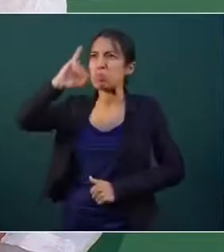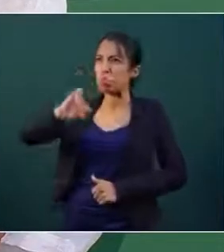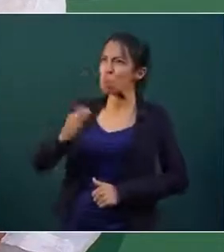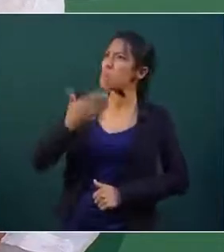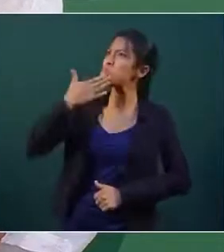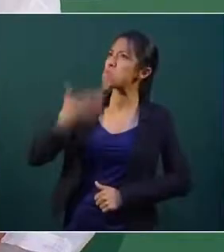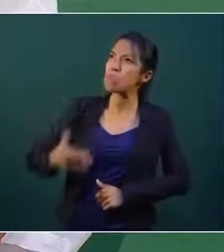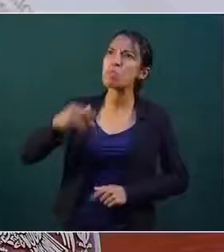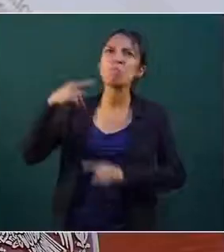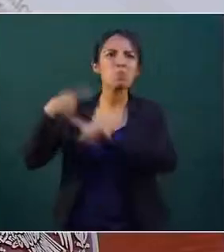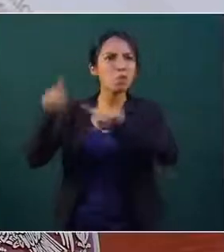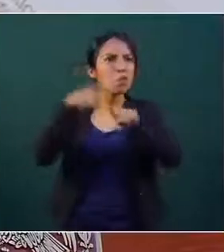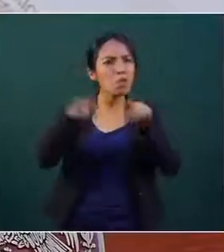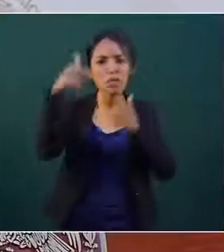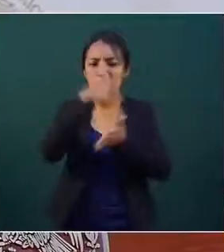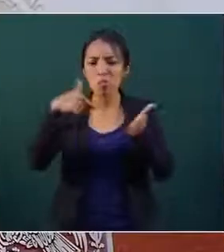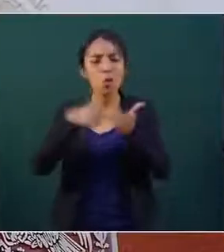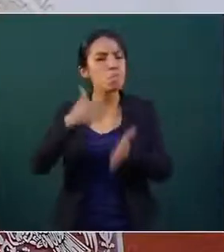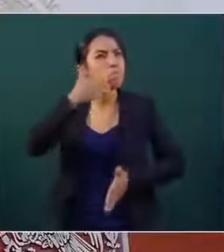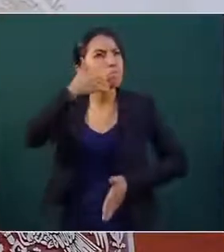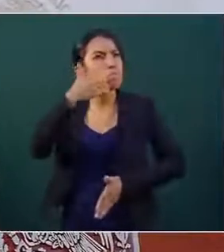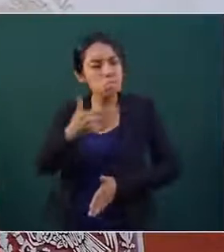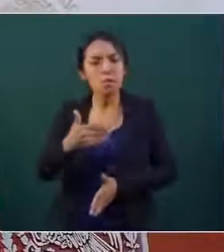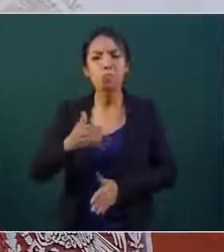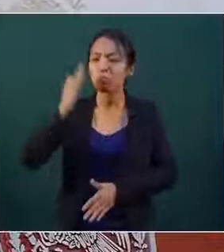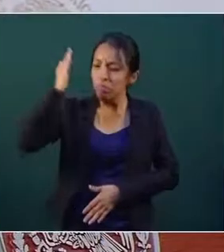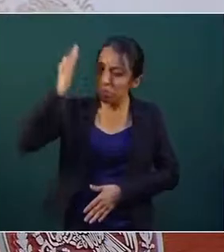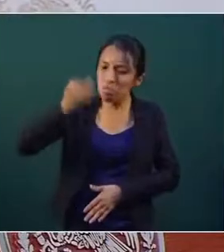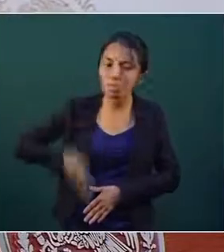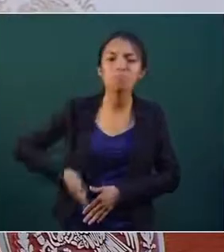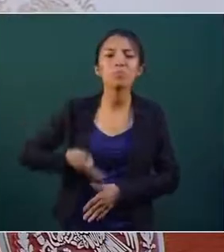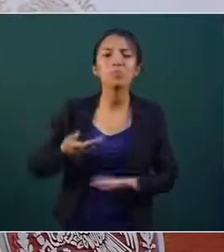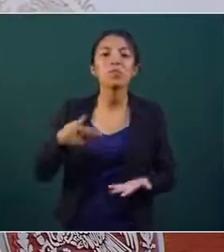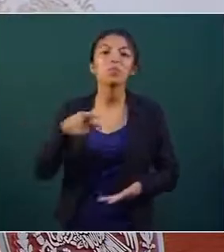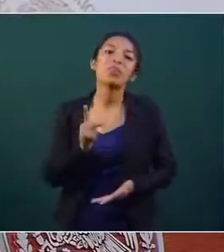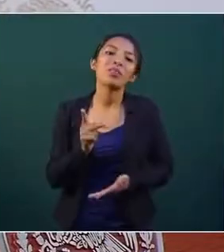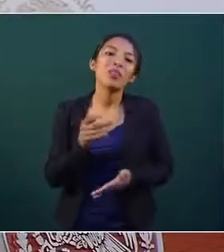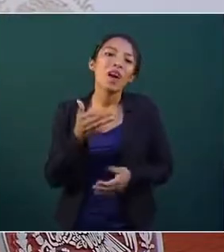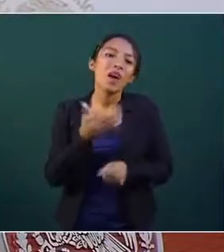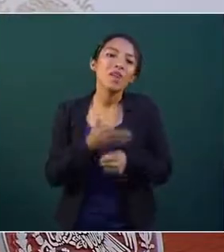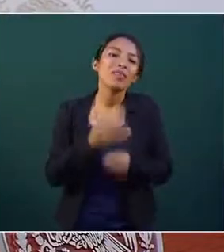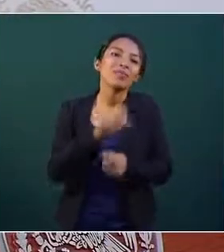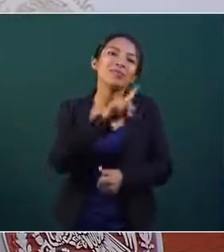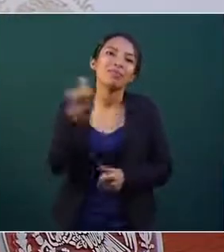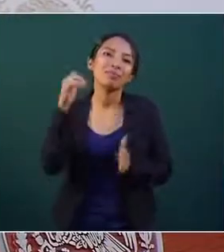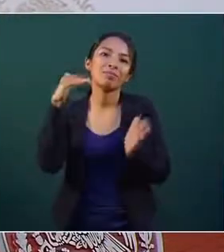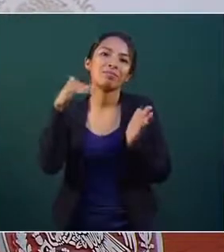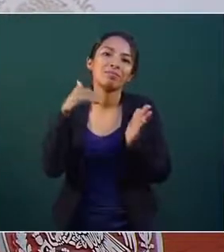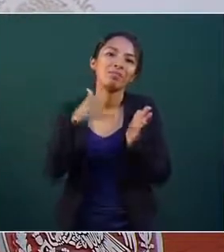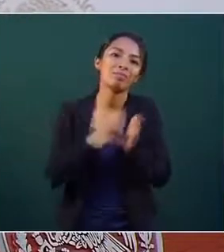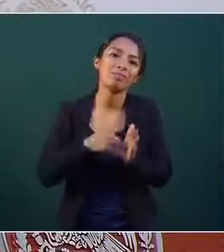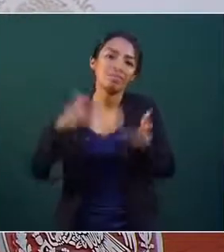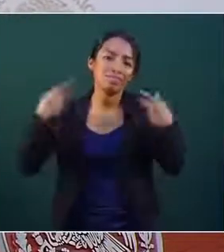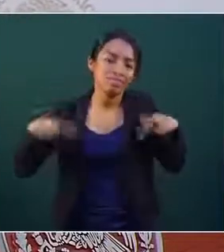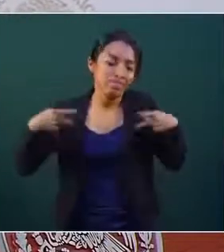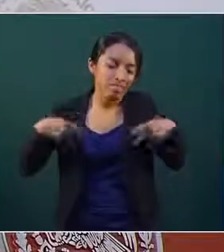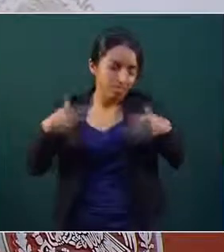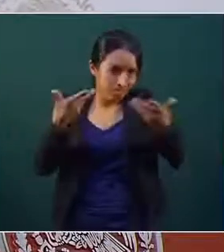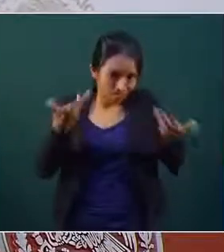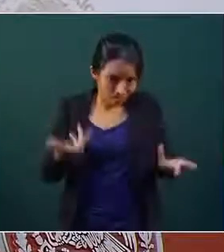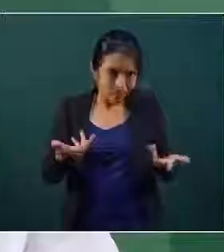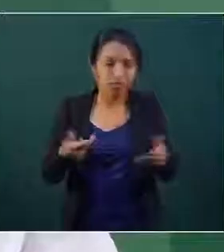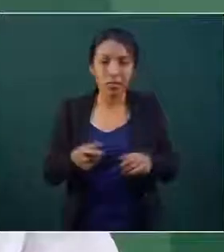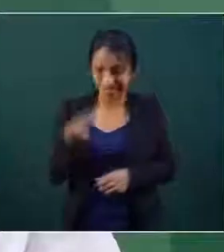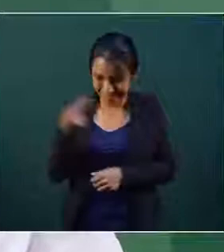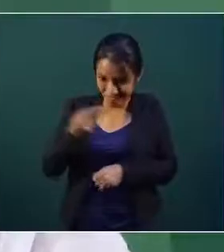todos lados, pero solo se cuenta hasta ahora con 100,000 elementos, entonces van a hacer